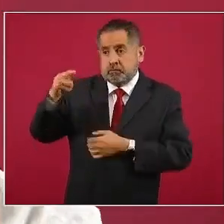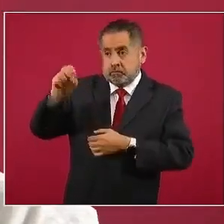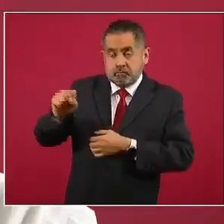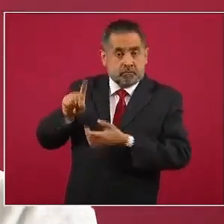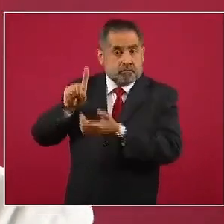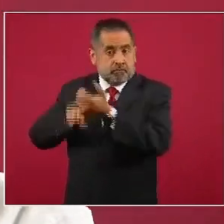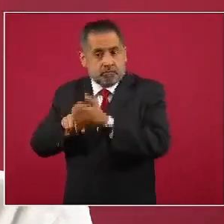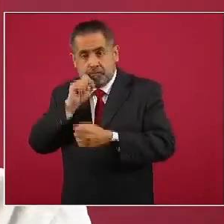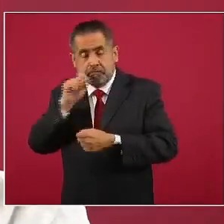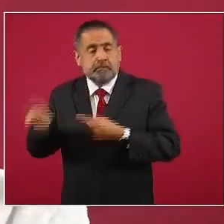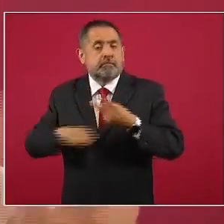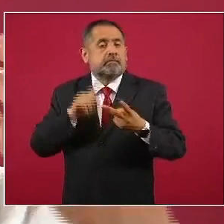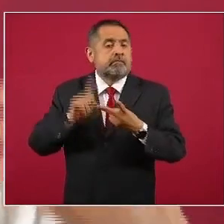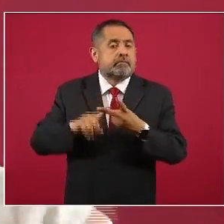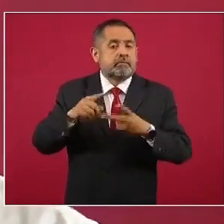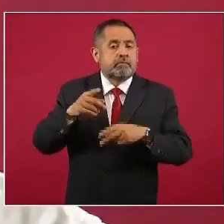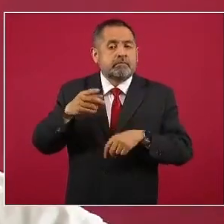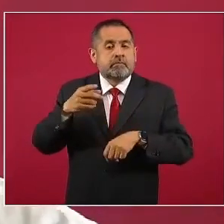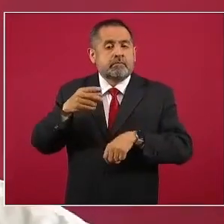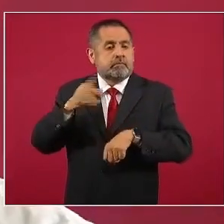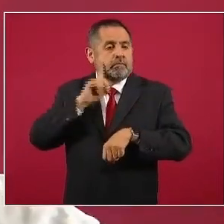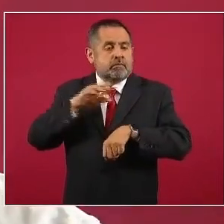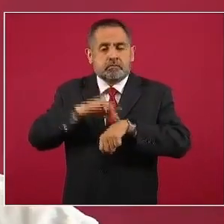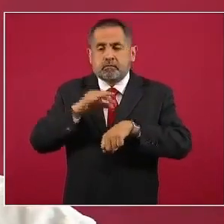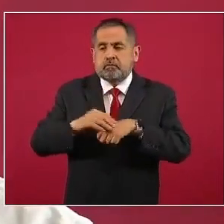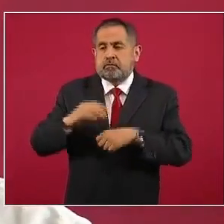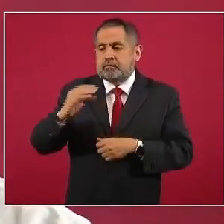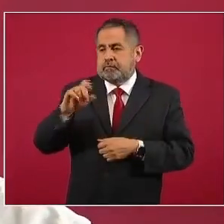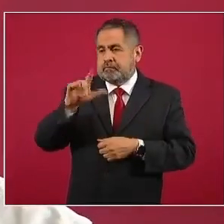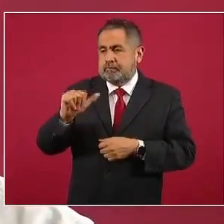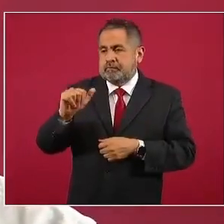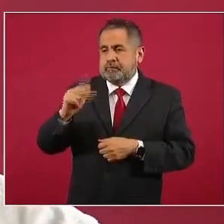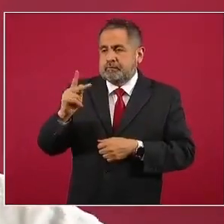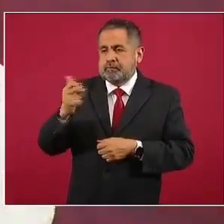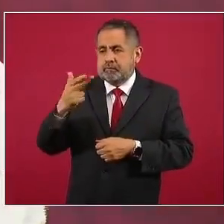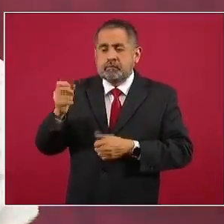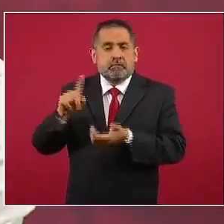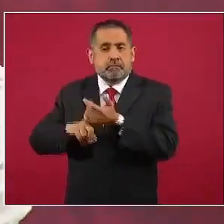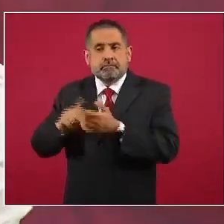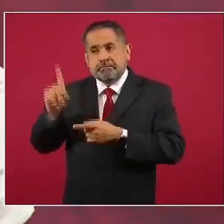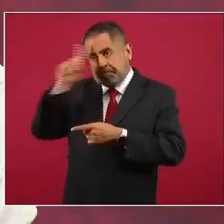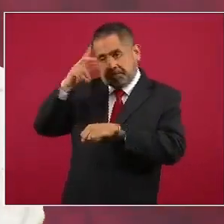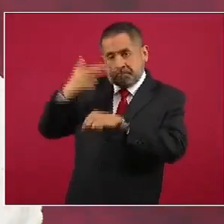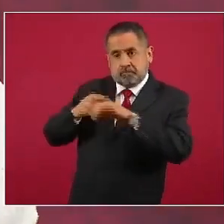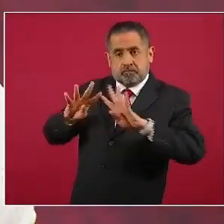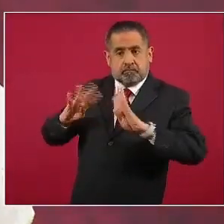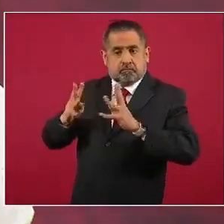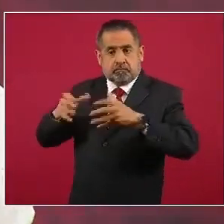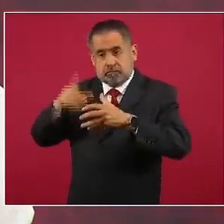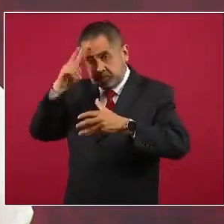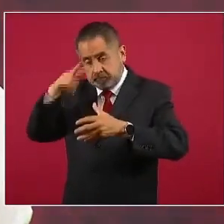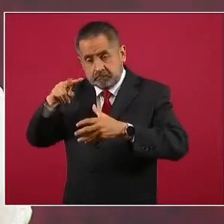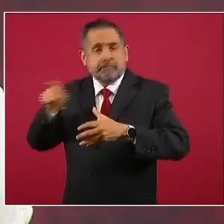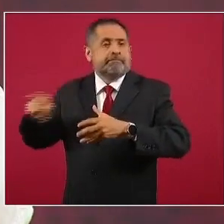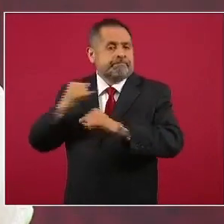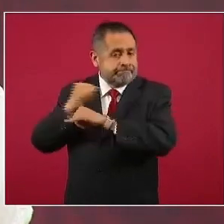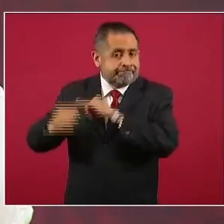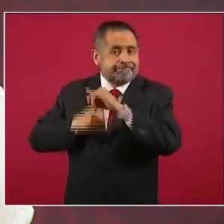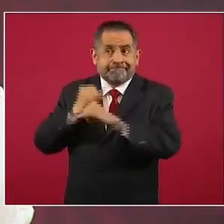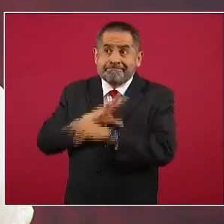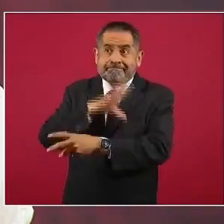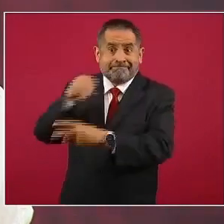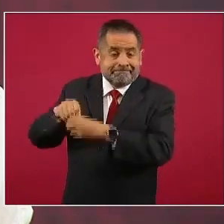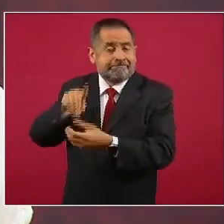la propia doctora Celia Alpuche, que preside nuestro grupo asesor mexicano, es parte del grupo asesor internacional